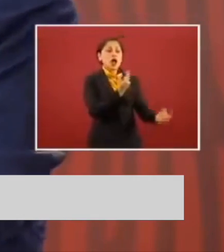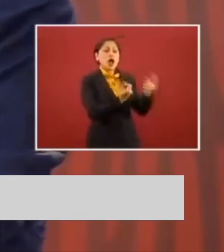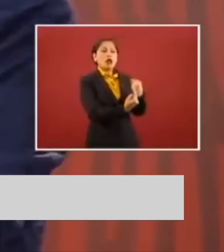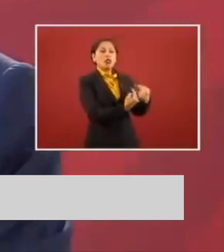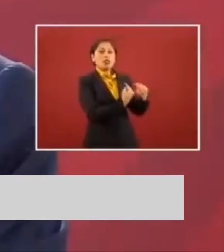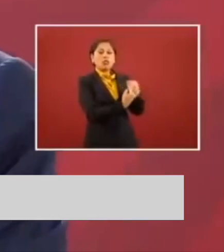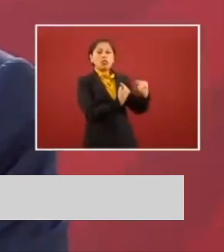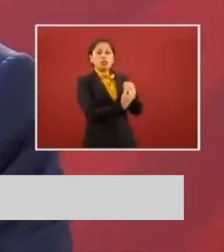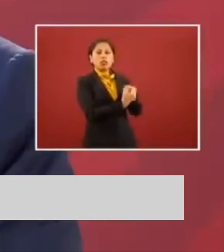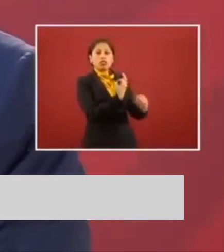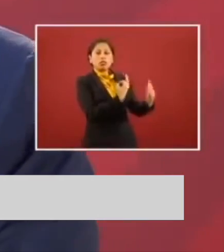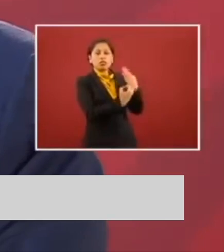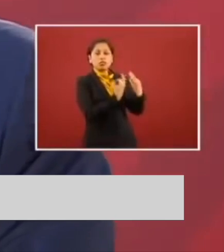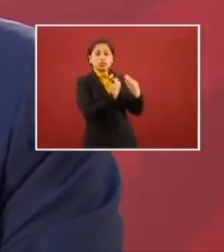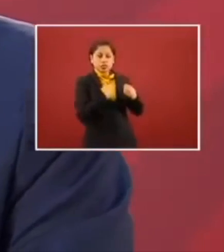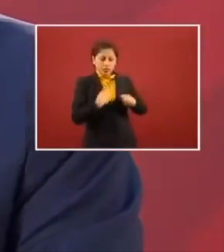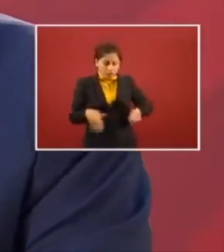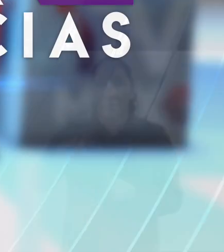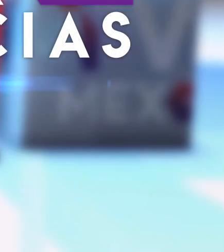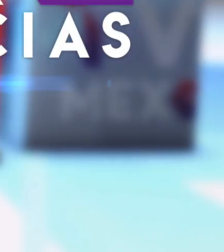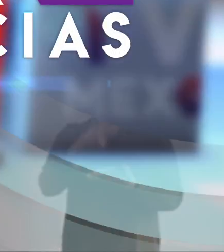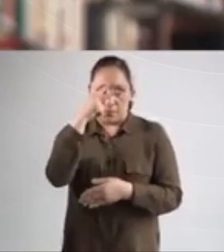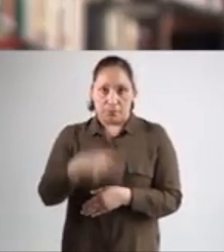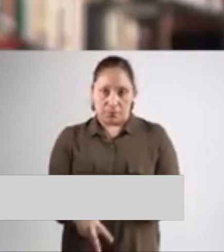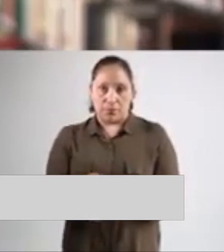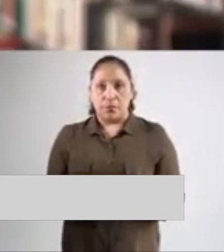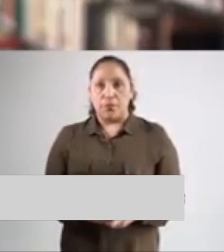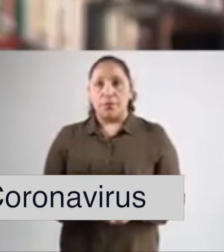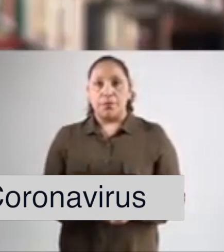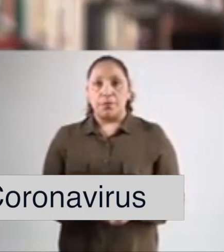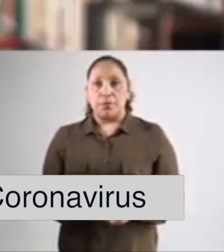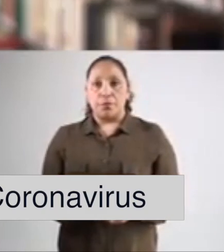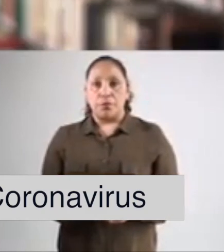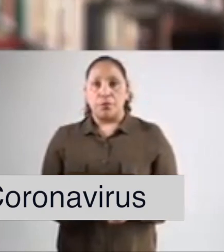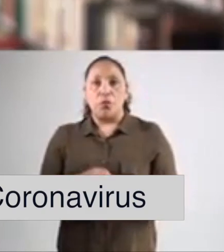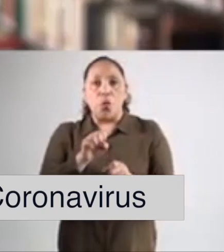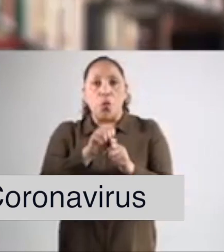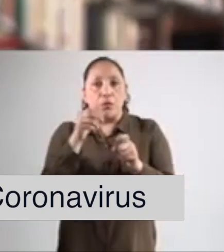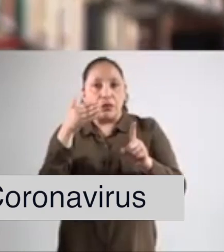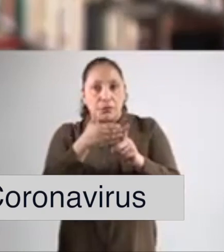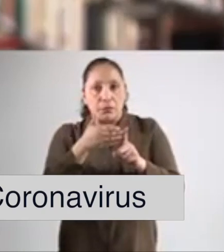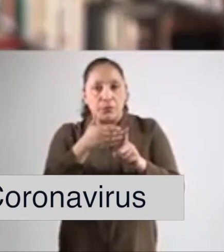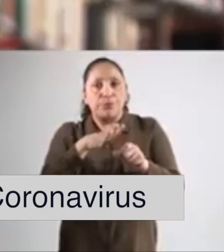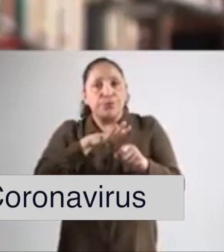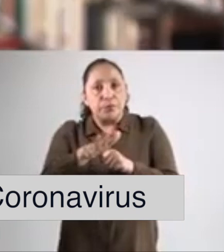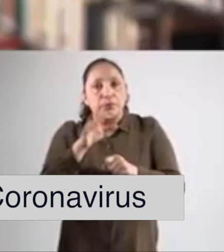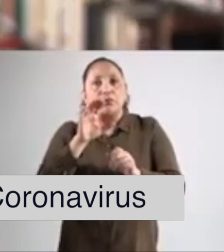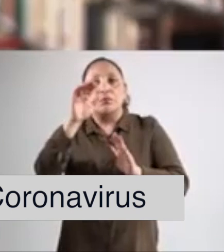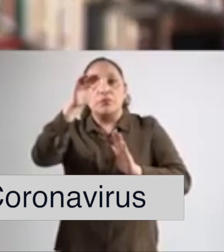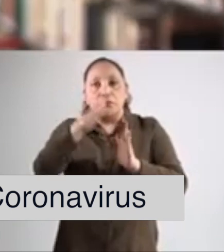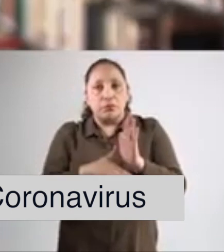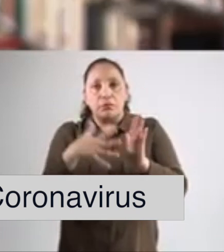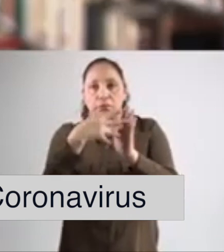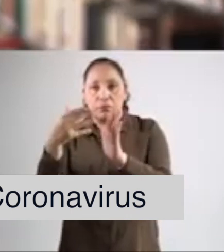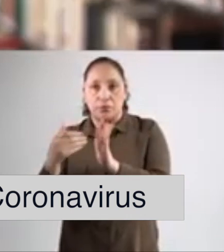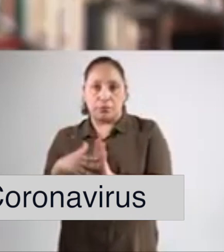momento, dice el presidente Andrés Manuel López Obrador. Gobierno de la Ciudad de México elaborará máscaras sanitarias para atender casos